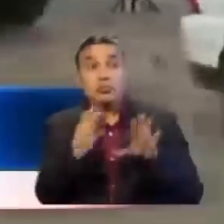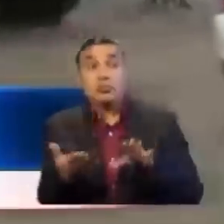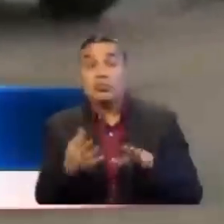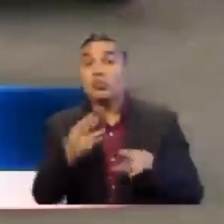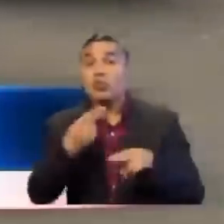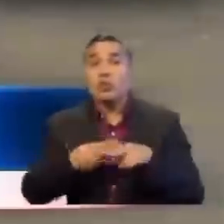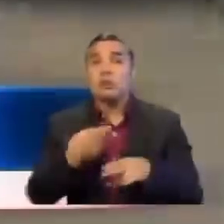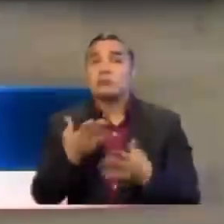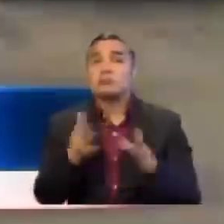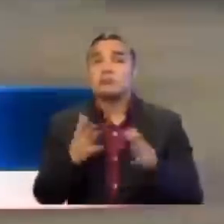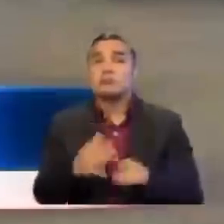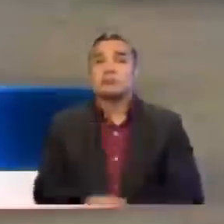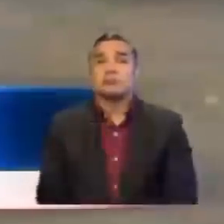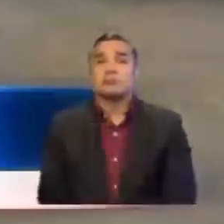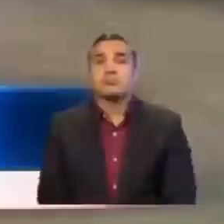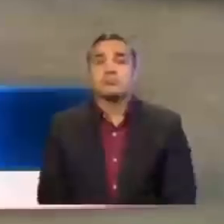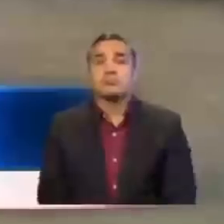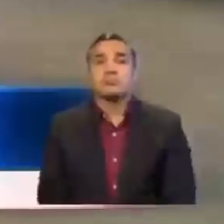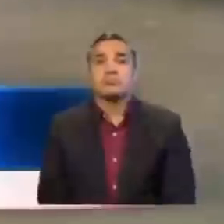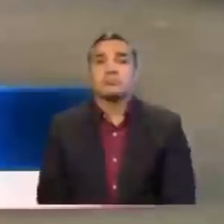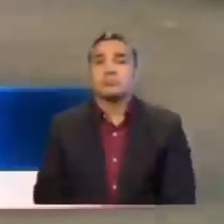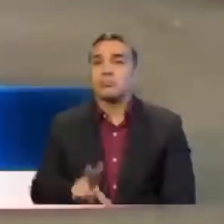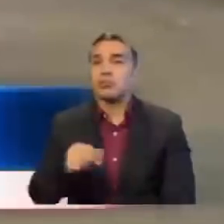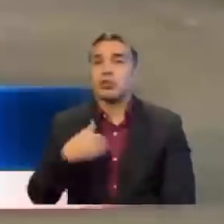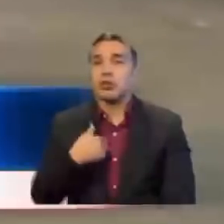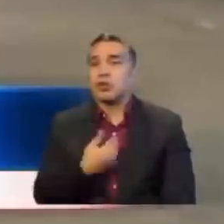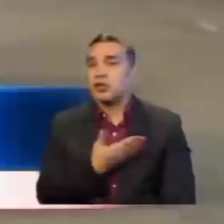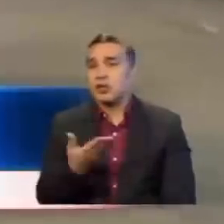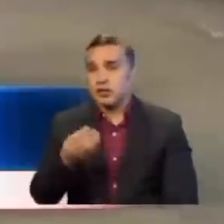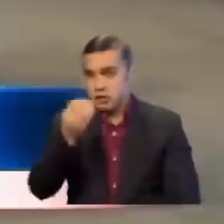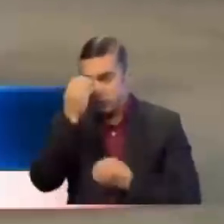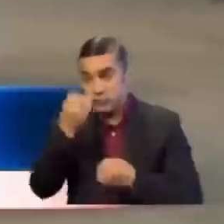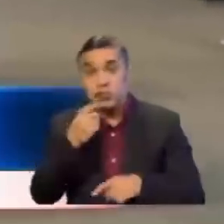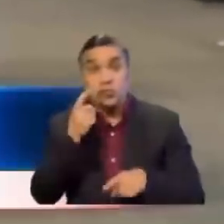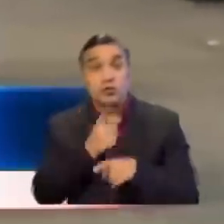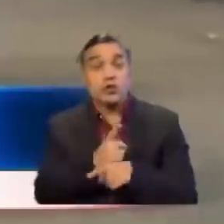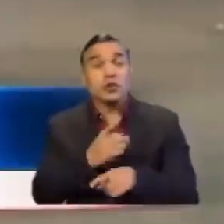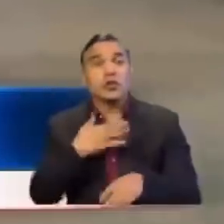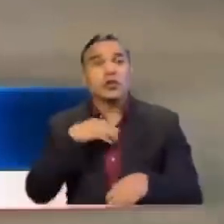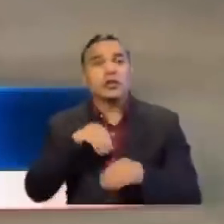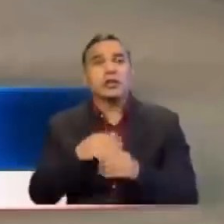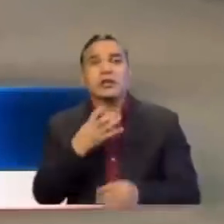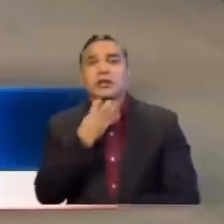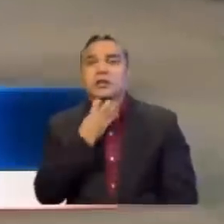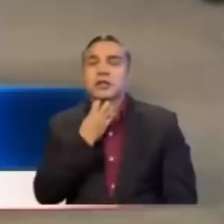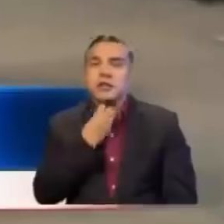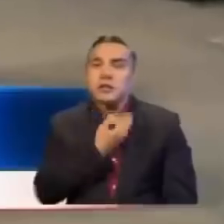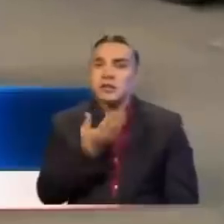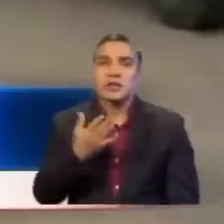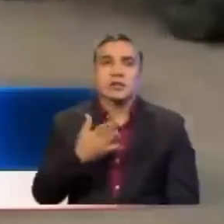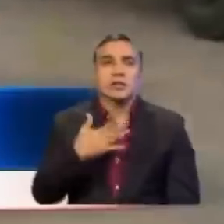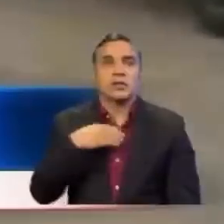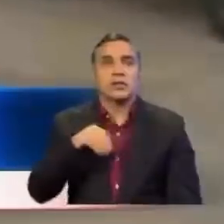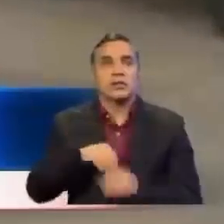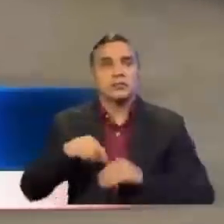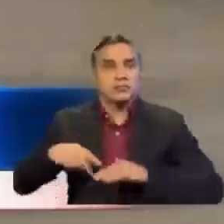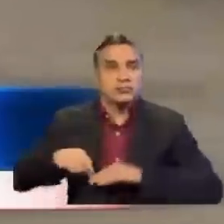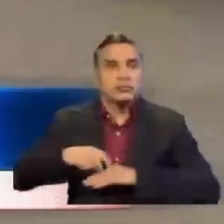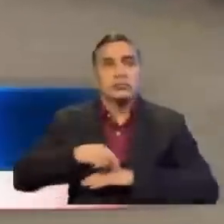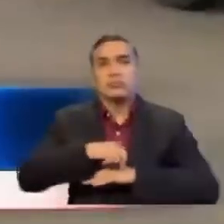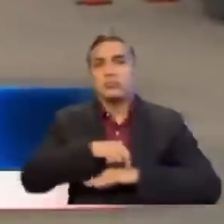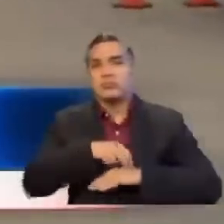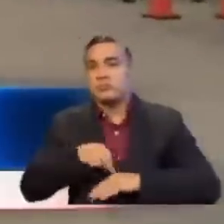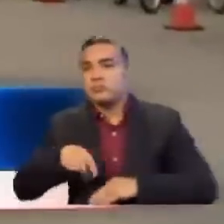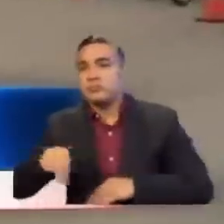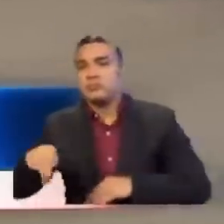amotinamiento, de esta matanza. No tienen ellos esa información, por eso están acá angustiados. Han estado caminando de un lado